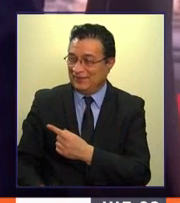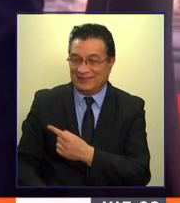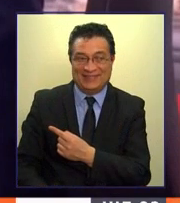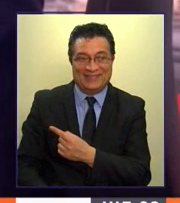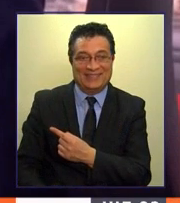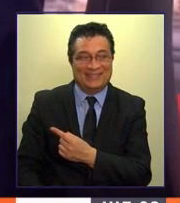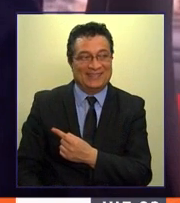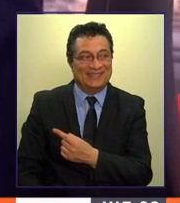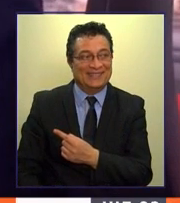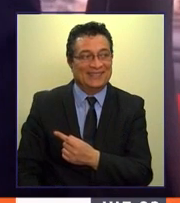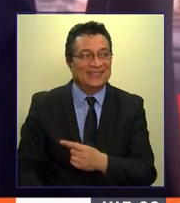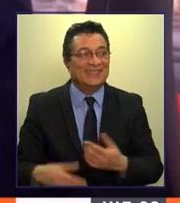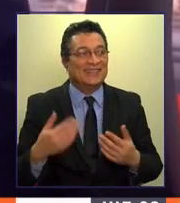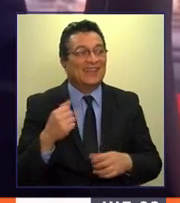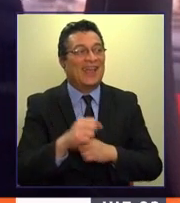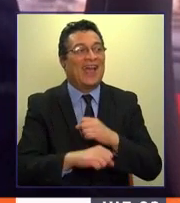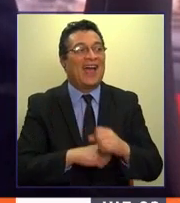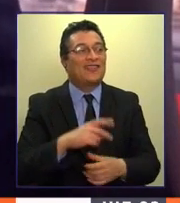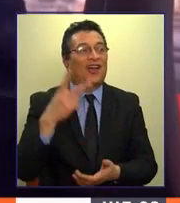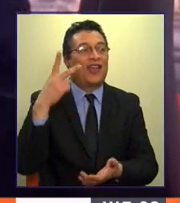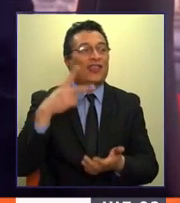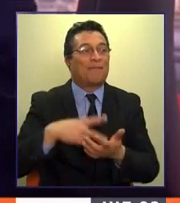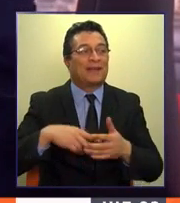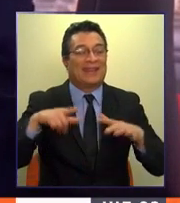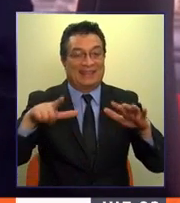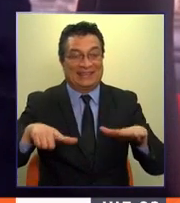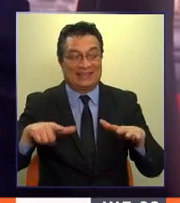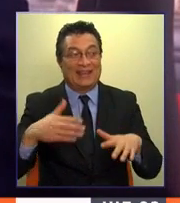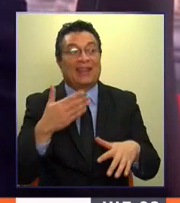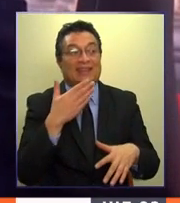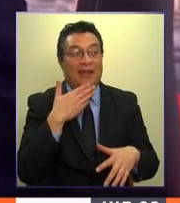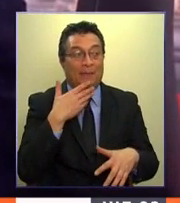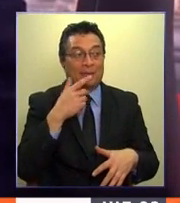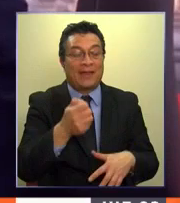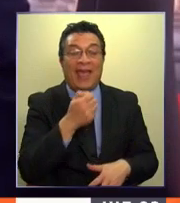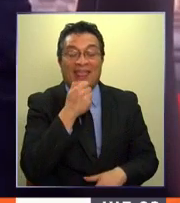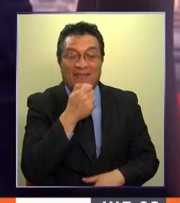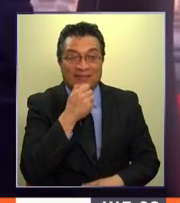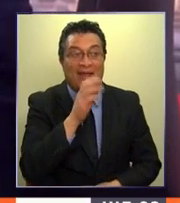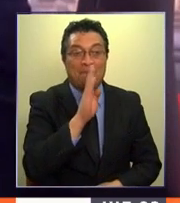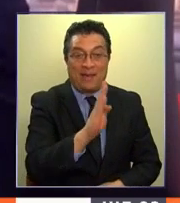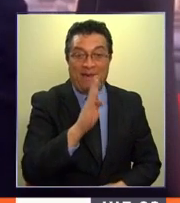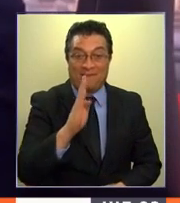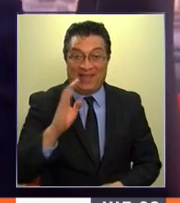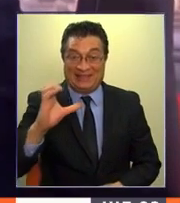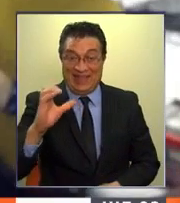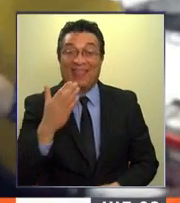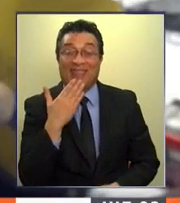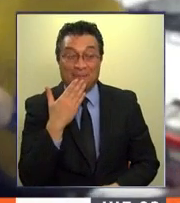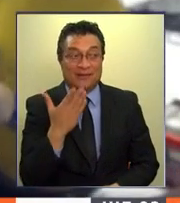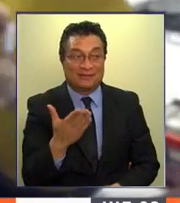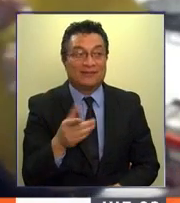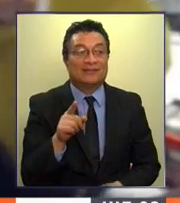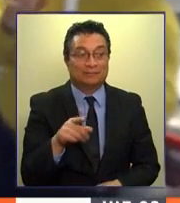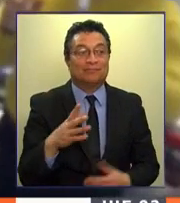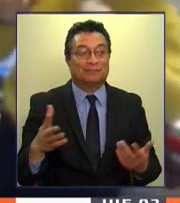fue en el año 2017, también en una entrevista para la BBC. Bueno, cosas que están pasando en esta